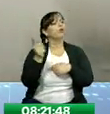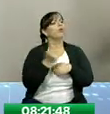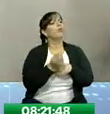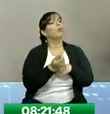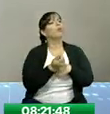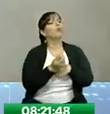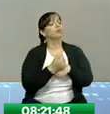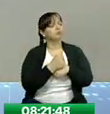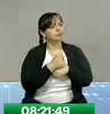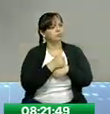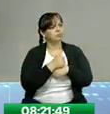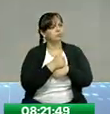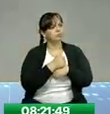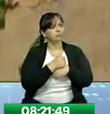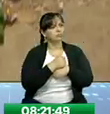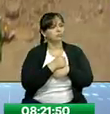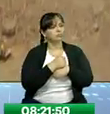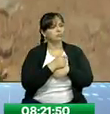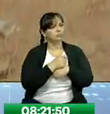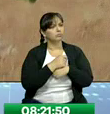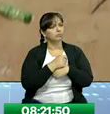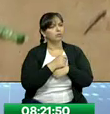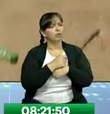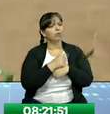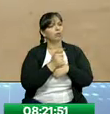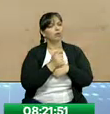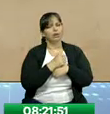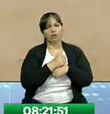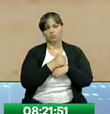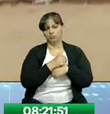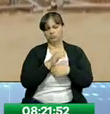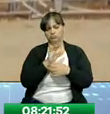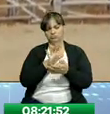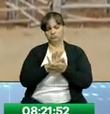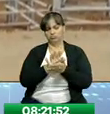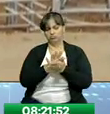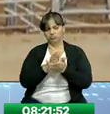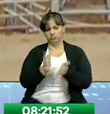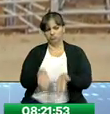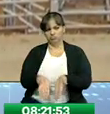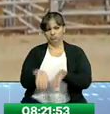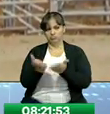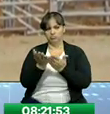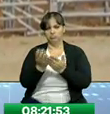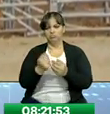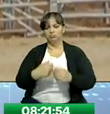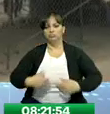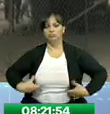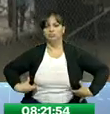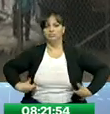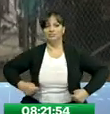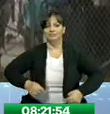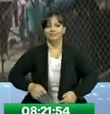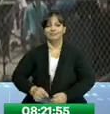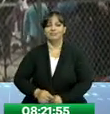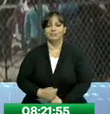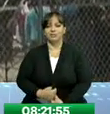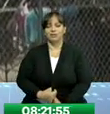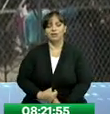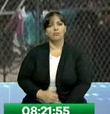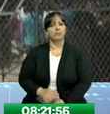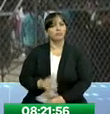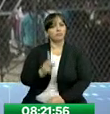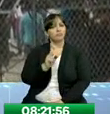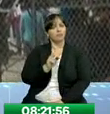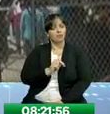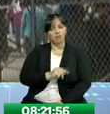vaya no vas sin saber si el señor tiene las garantías suficientes si tienes una persona moralmente apta